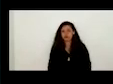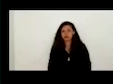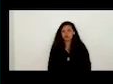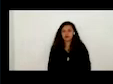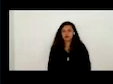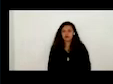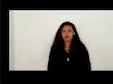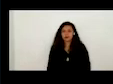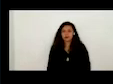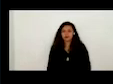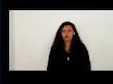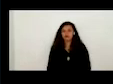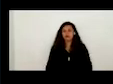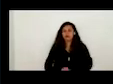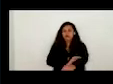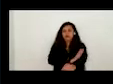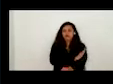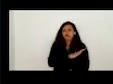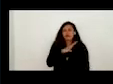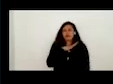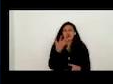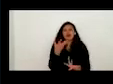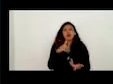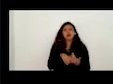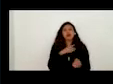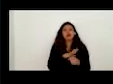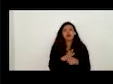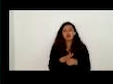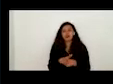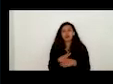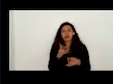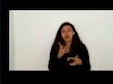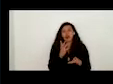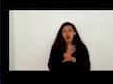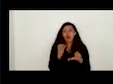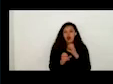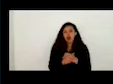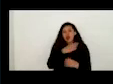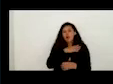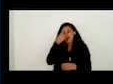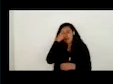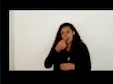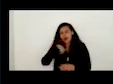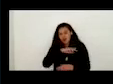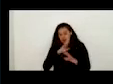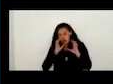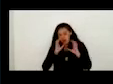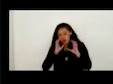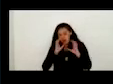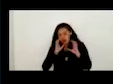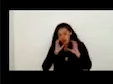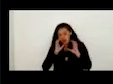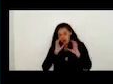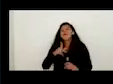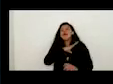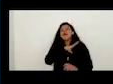también se puede obtener de productos que no son los óptimos para el organismo y que en general pudieran generarme